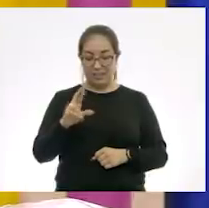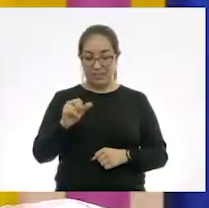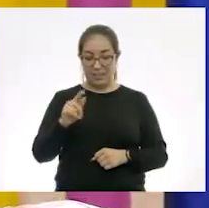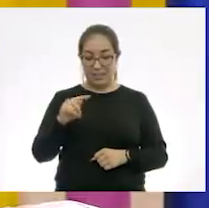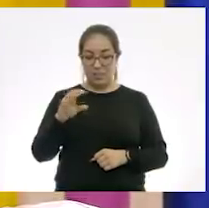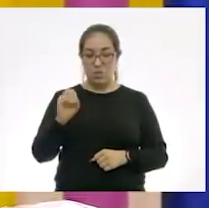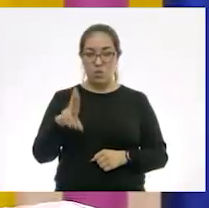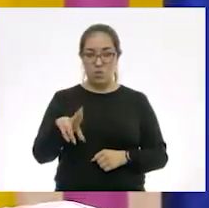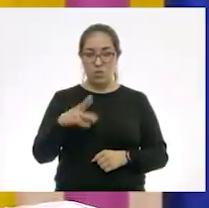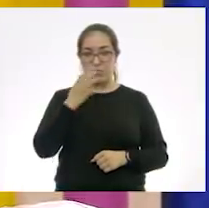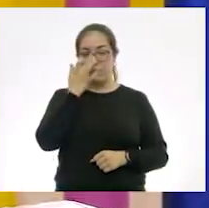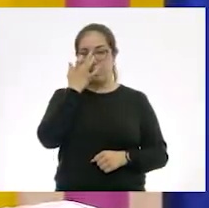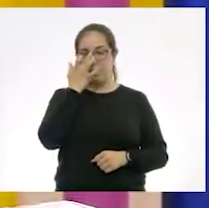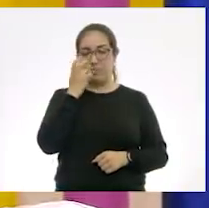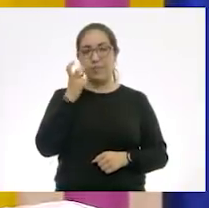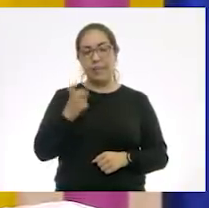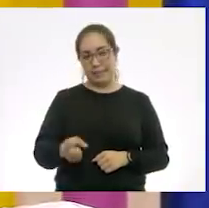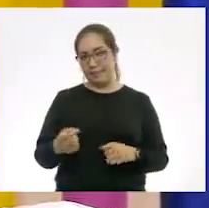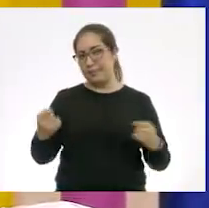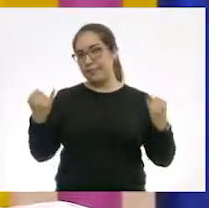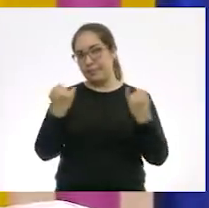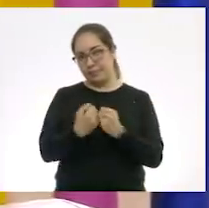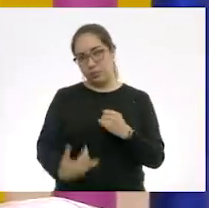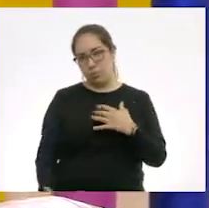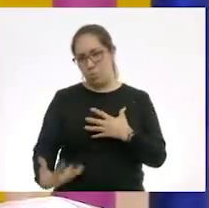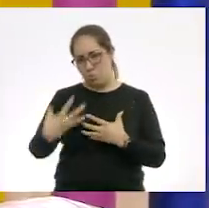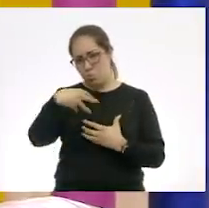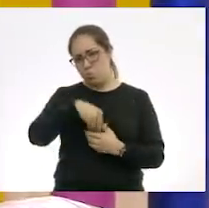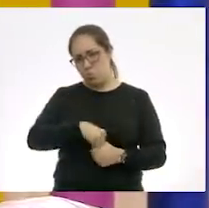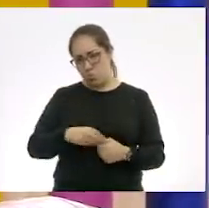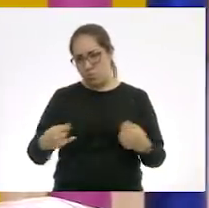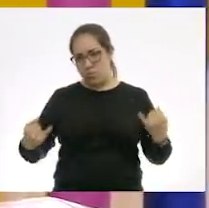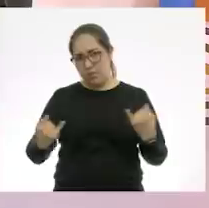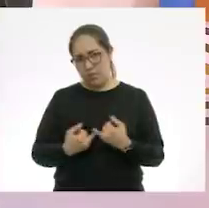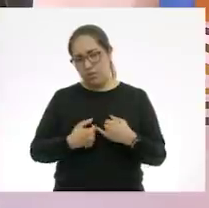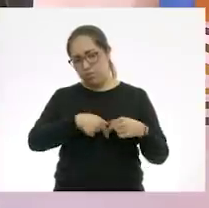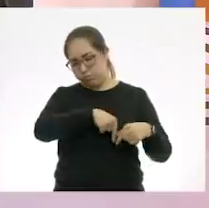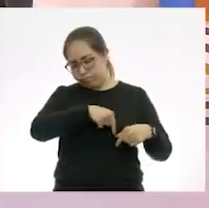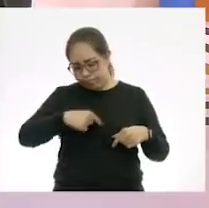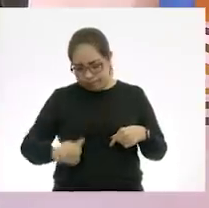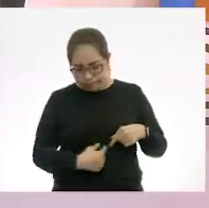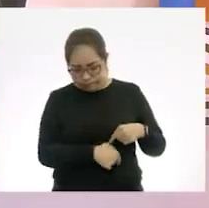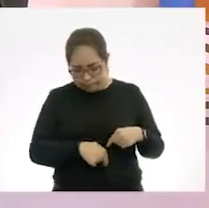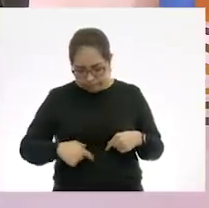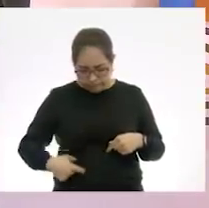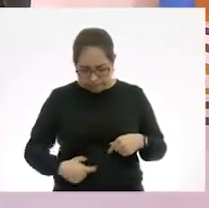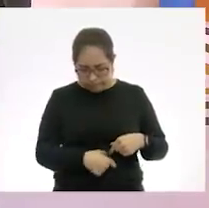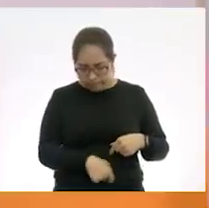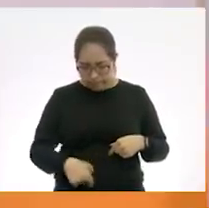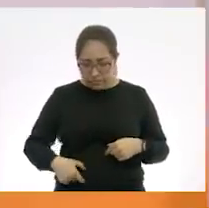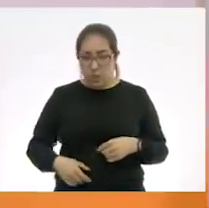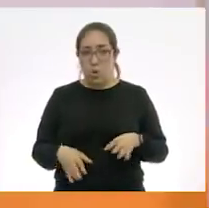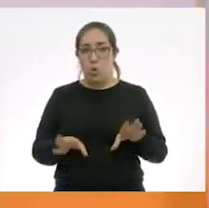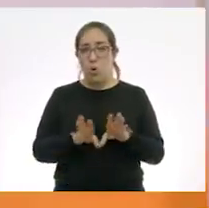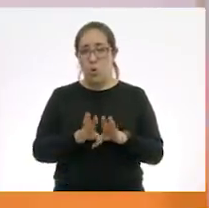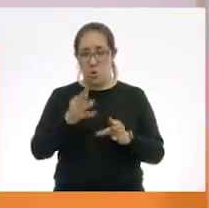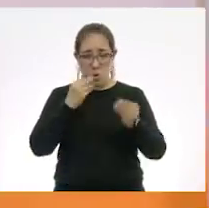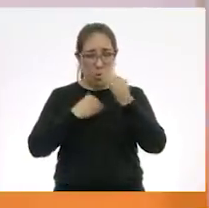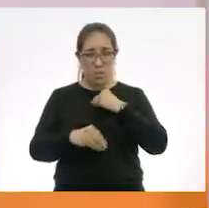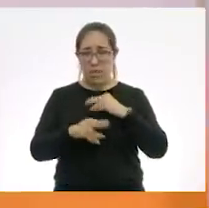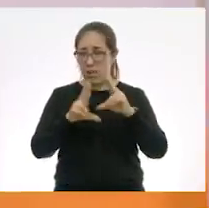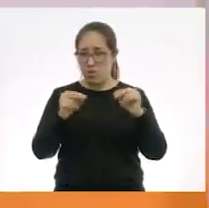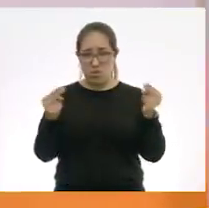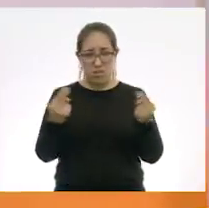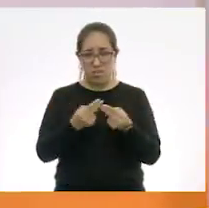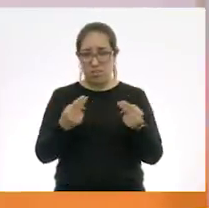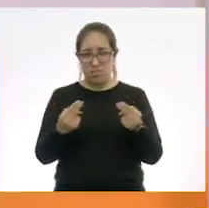Entonces, podría decirse que forma parte también del sistema digestivo. Claro, porque es la forma en la que va a desechar todo eso que ya no vamos